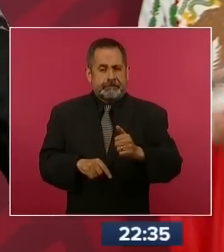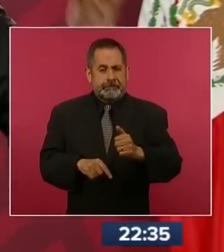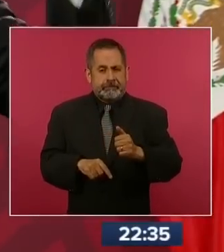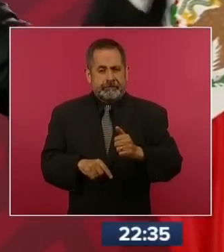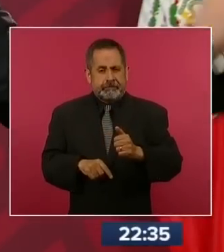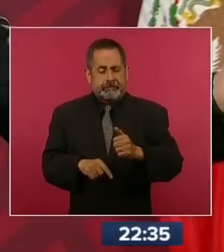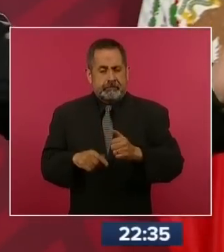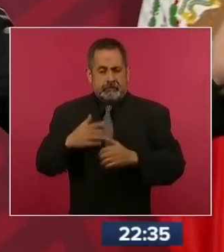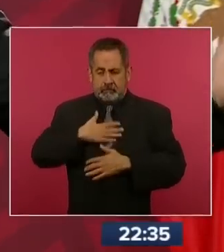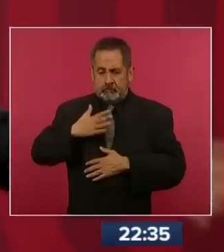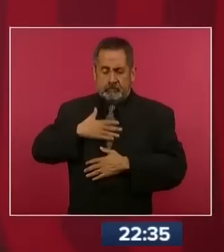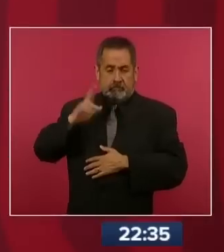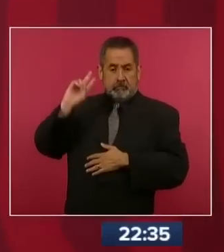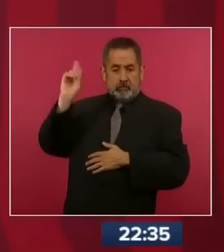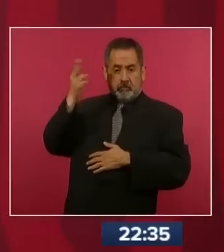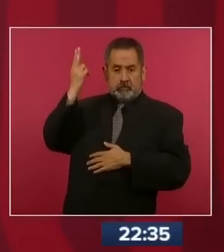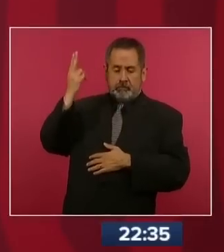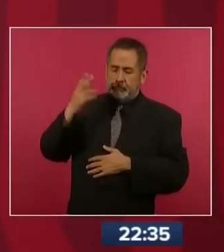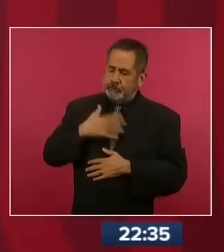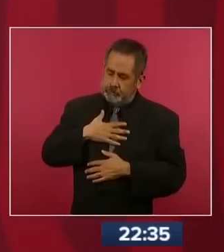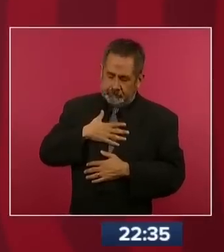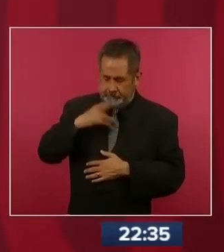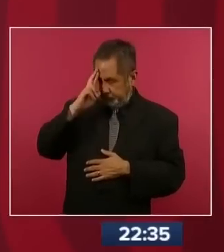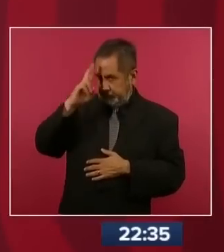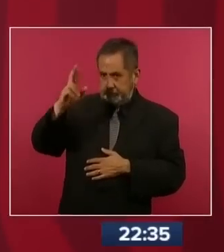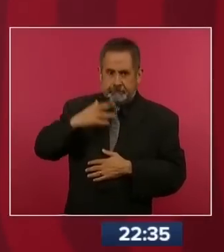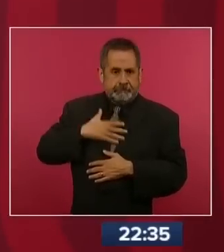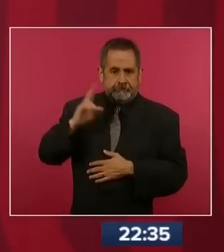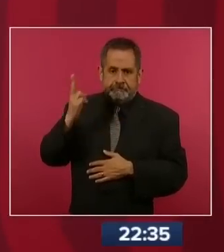de mi alma mater,